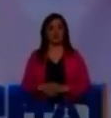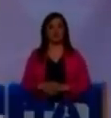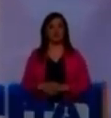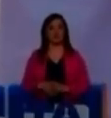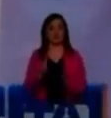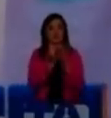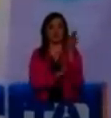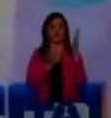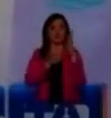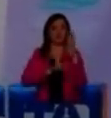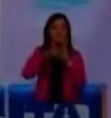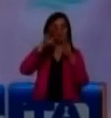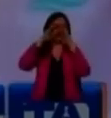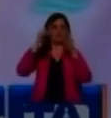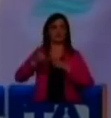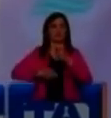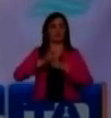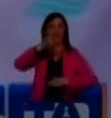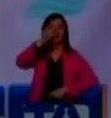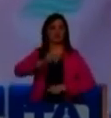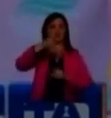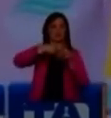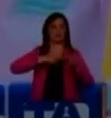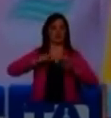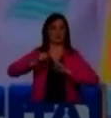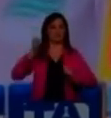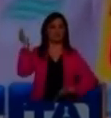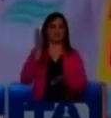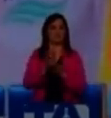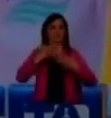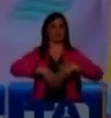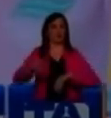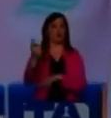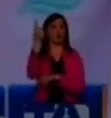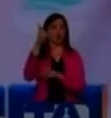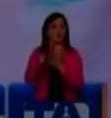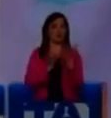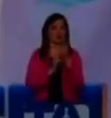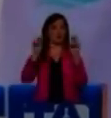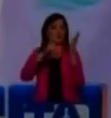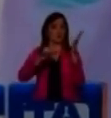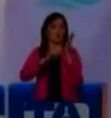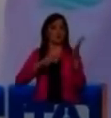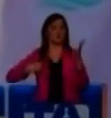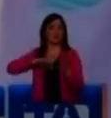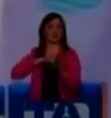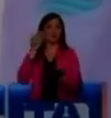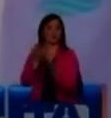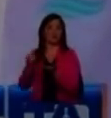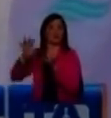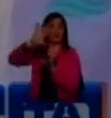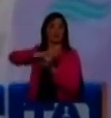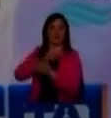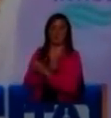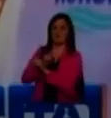el proyecto de plusvalía y en mayo será derogado porque será el único proyecto que en materia tributaria presentaré ante la Asamblea